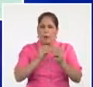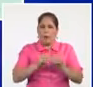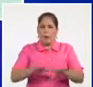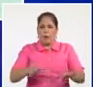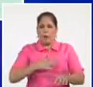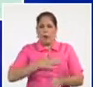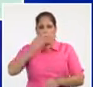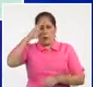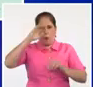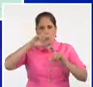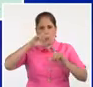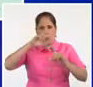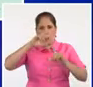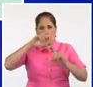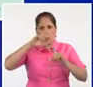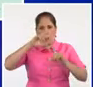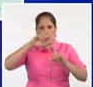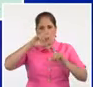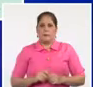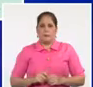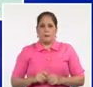país, con un caso.